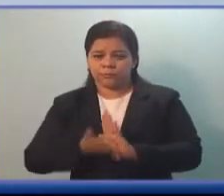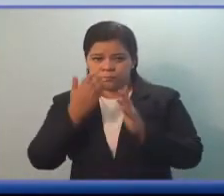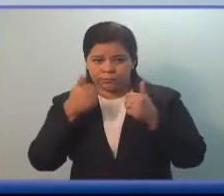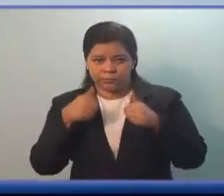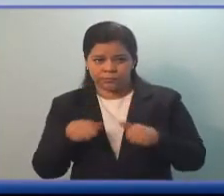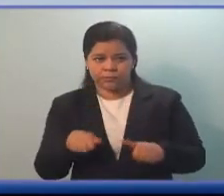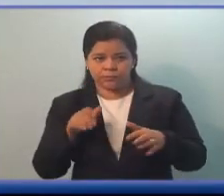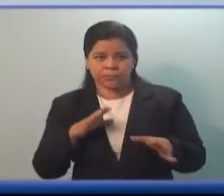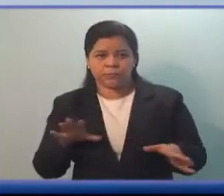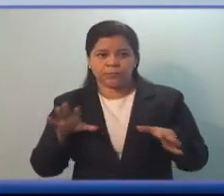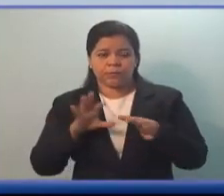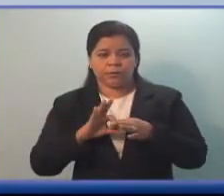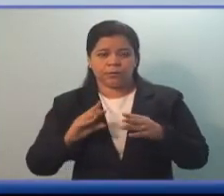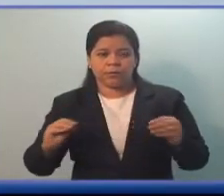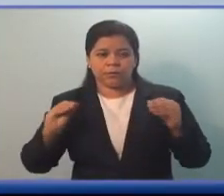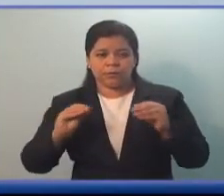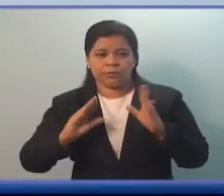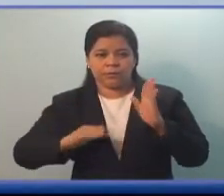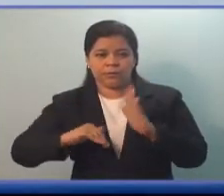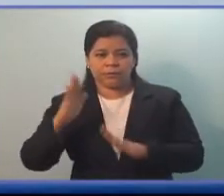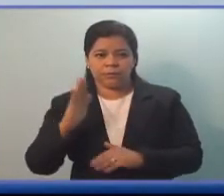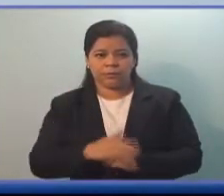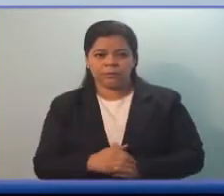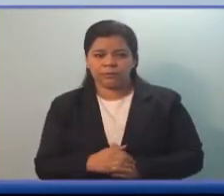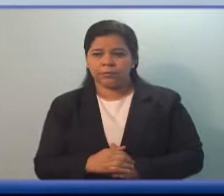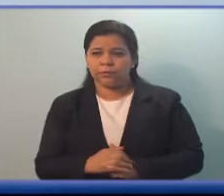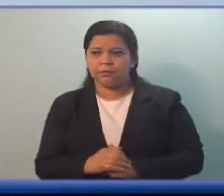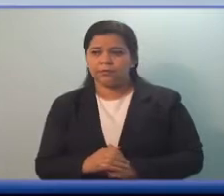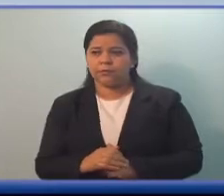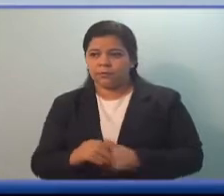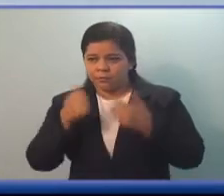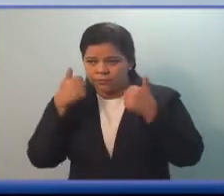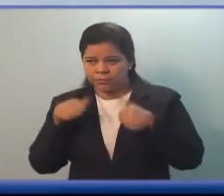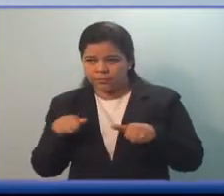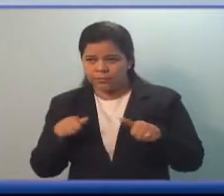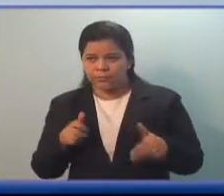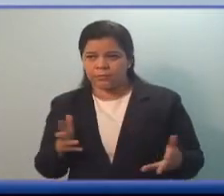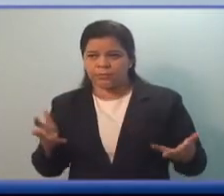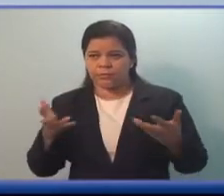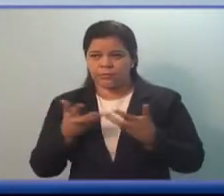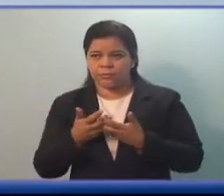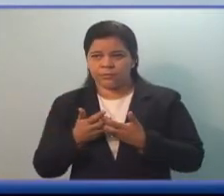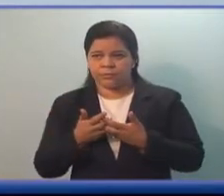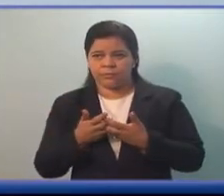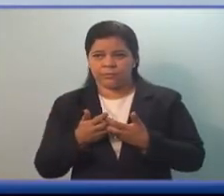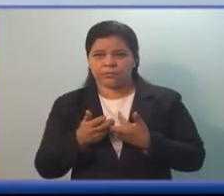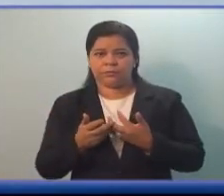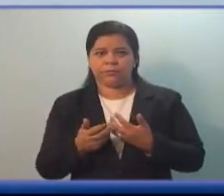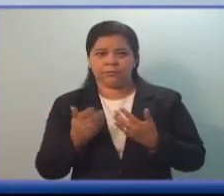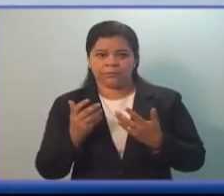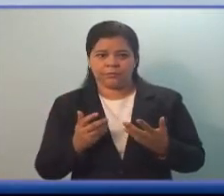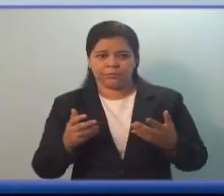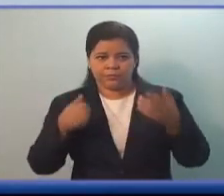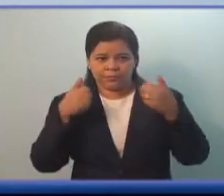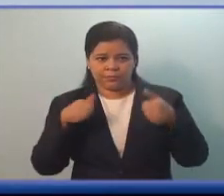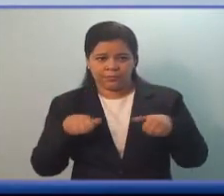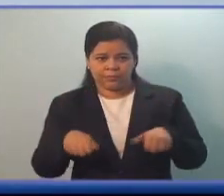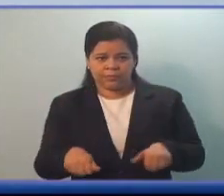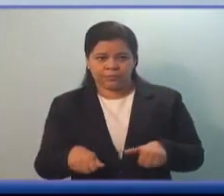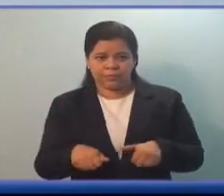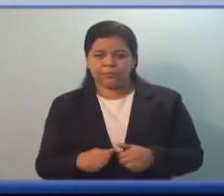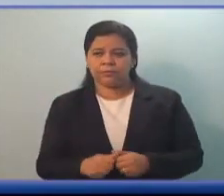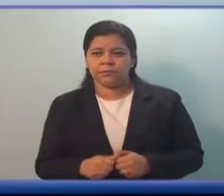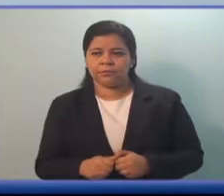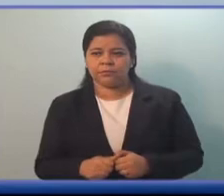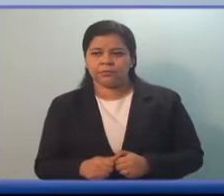por ejemplo, de digitalización de los protocolos. En la Corte ya no se haya dónde poner los protocolos, los libros, ¿verdad? Pero este es